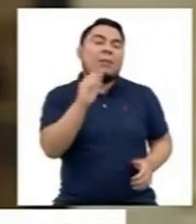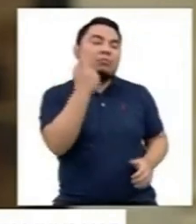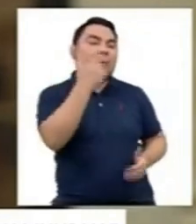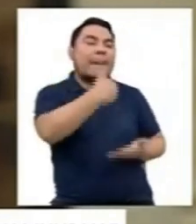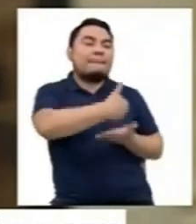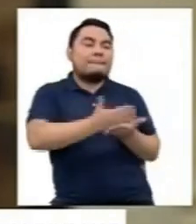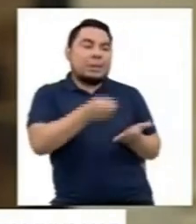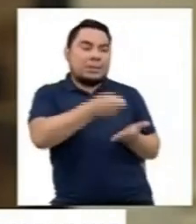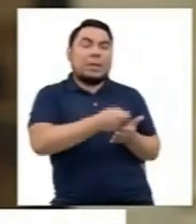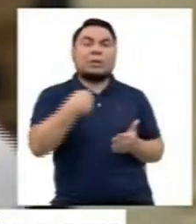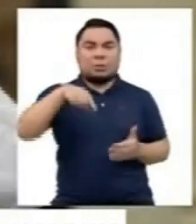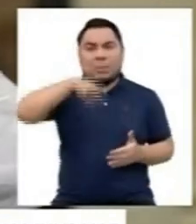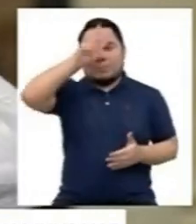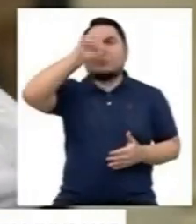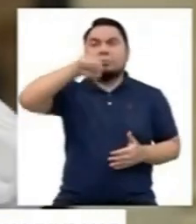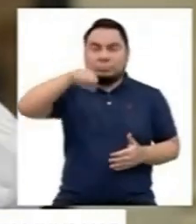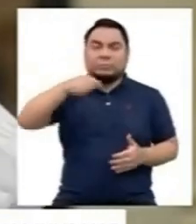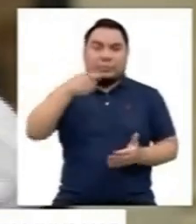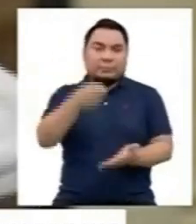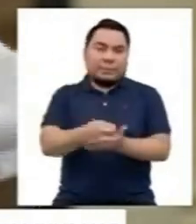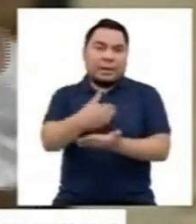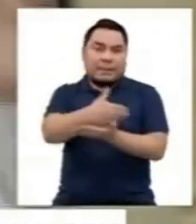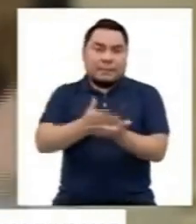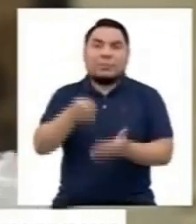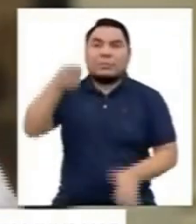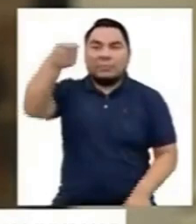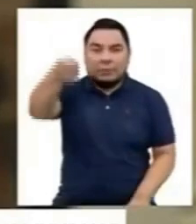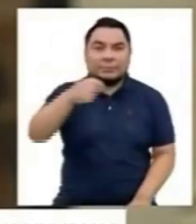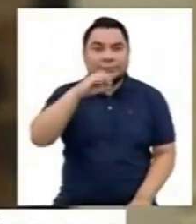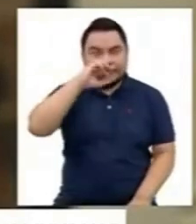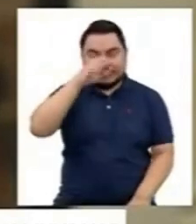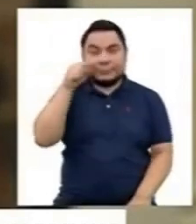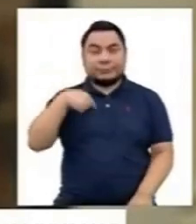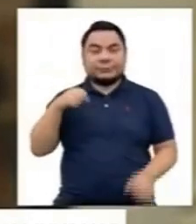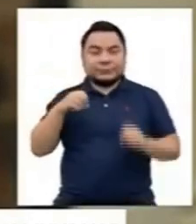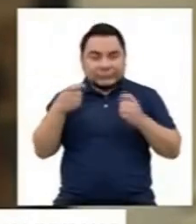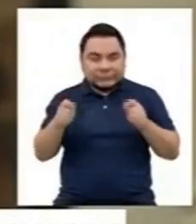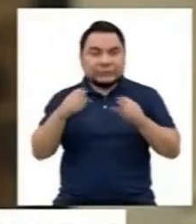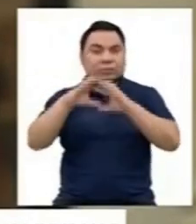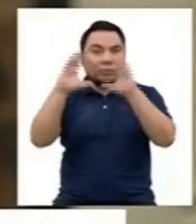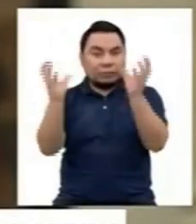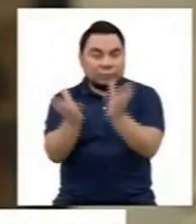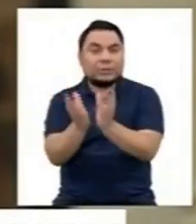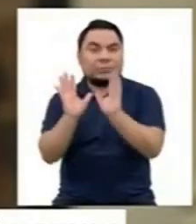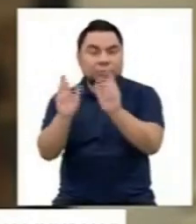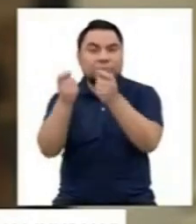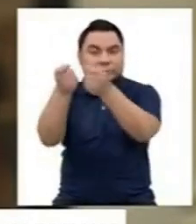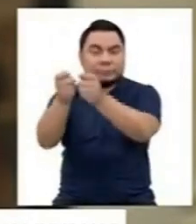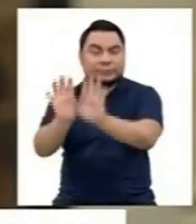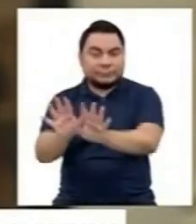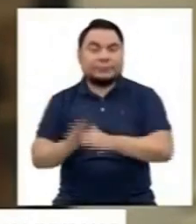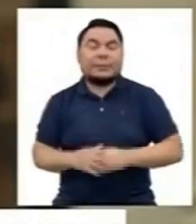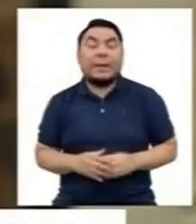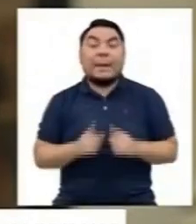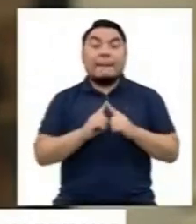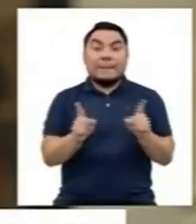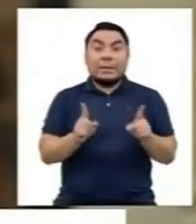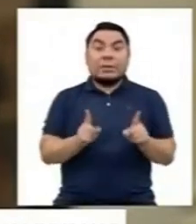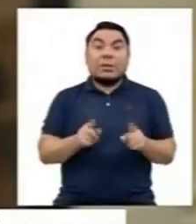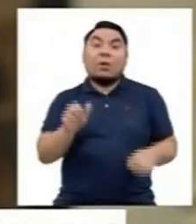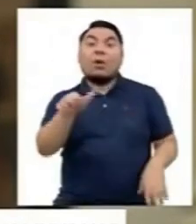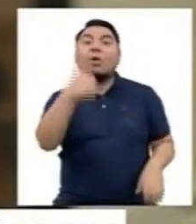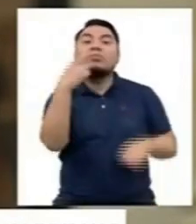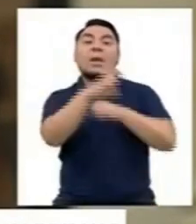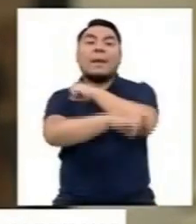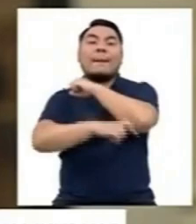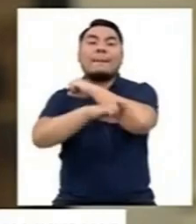hacer las pruebas iniciales y la primera o el primer lote que llegaría. Y con la que se permitiría atender un primer tramo al personal de salud y a la